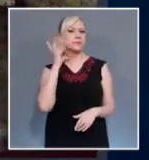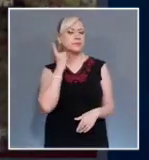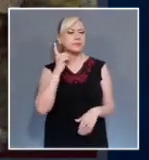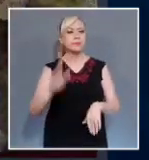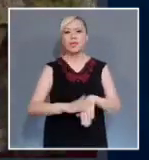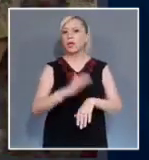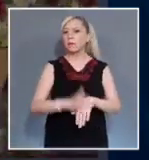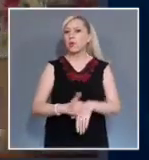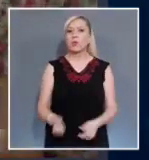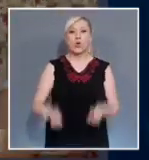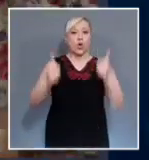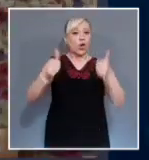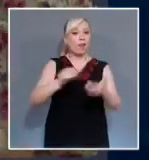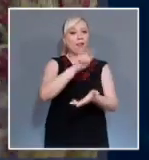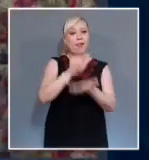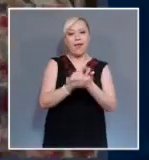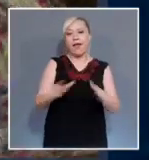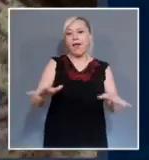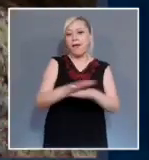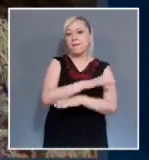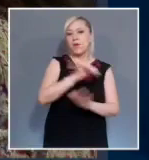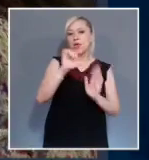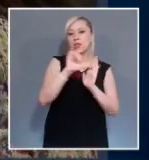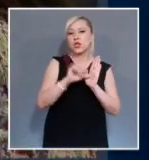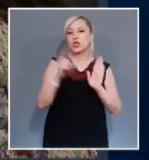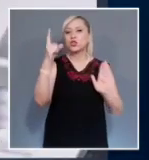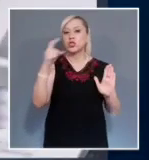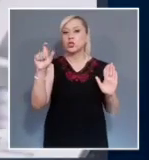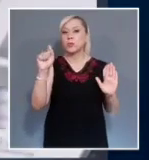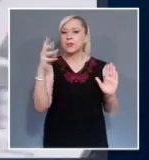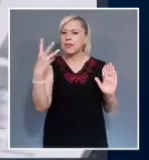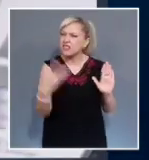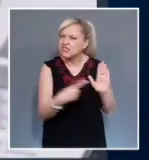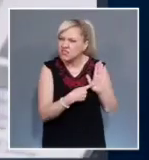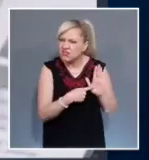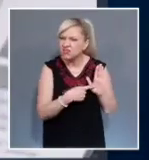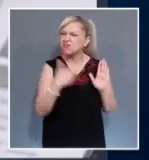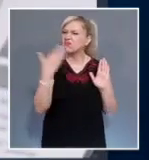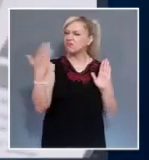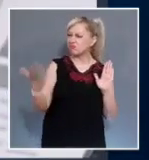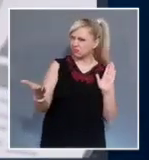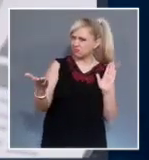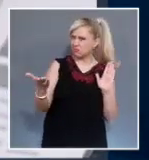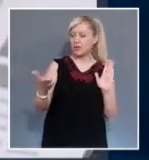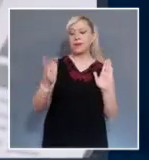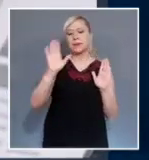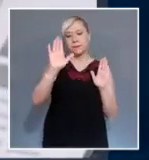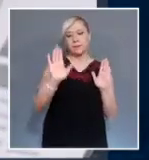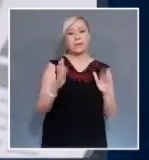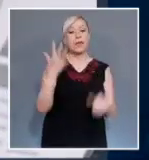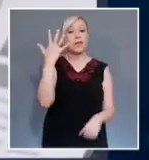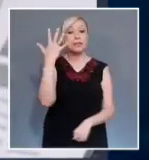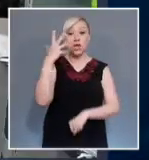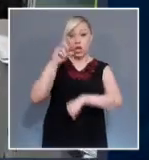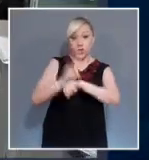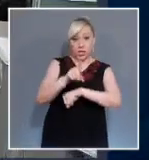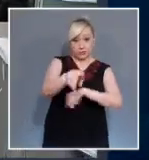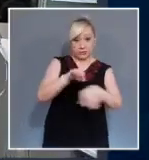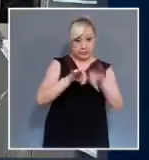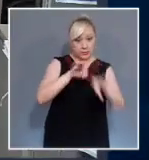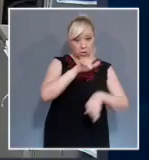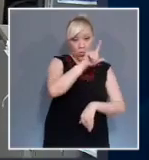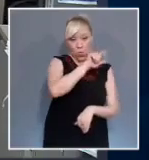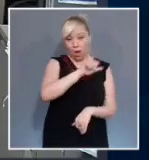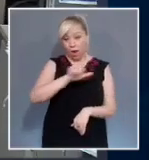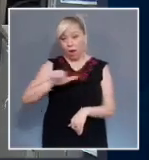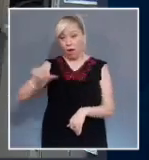reforme el artículo 123 constitucional para establecer que por cada cinco días laborados el trabajador tendrá